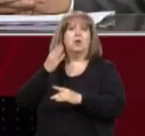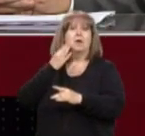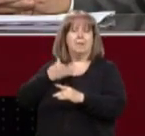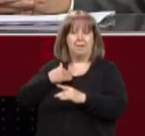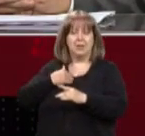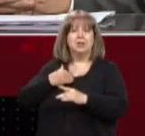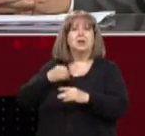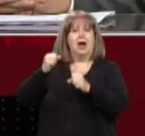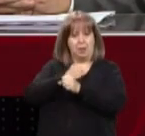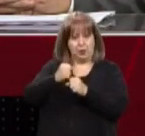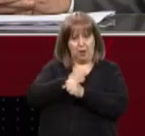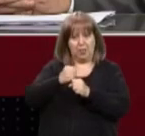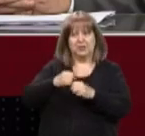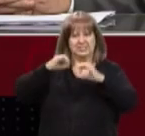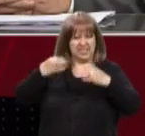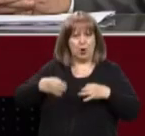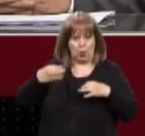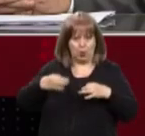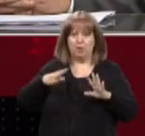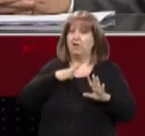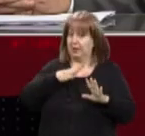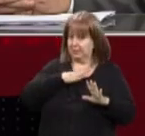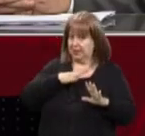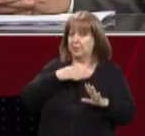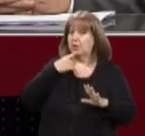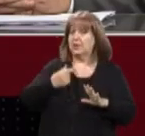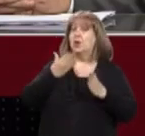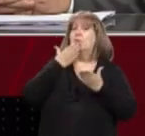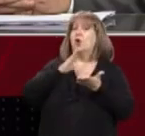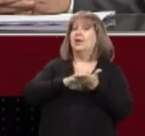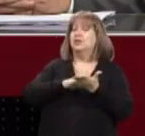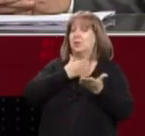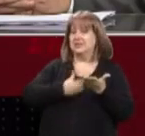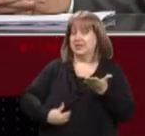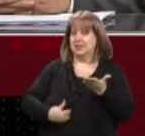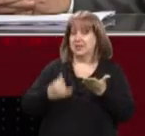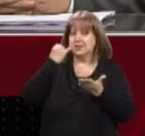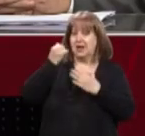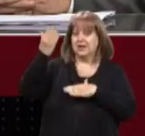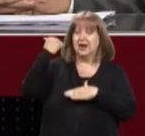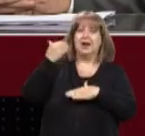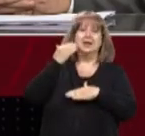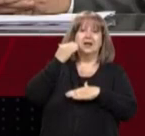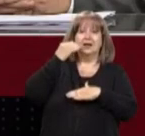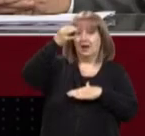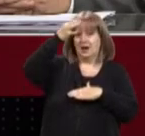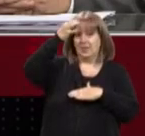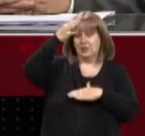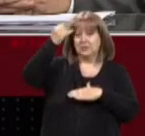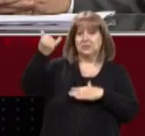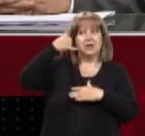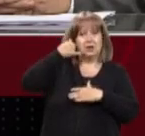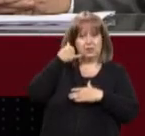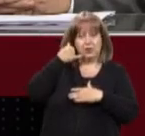ahora en las extraordinarias no estaba incluida la ley Lucio. Ayer a las 2:30 de la tarde recibí un llamado del presidente de la